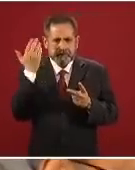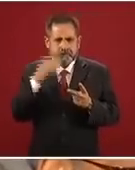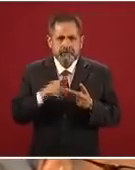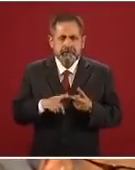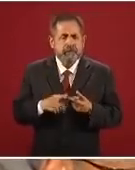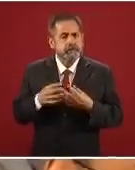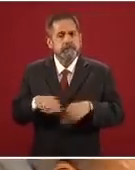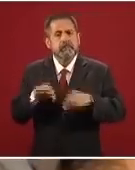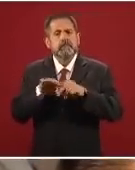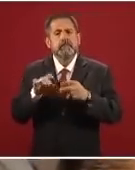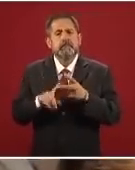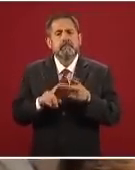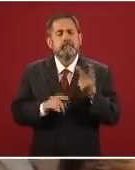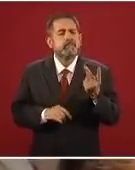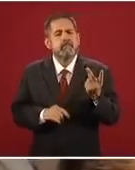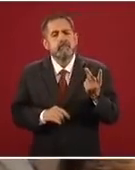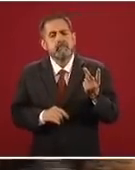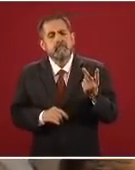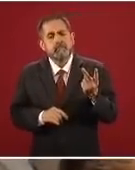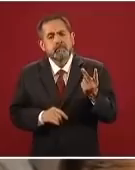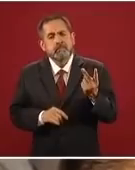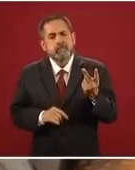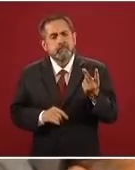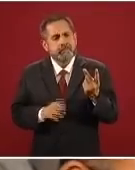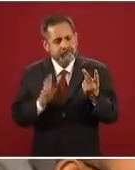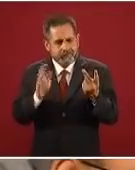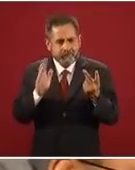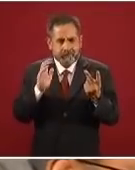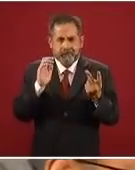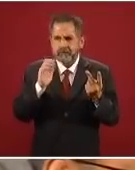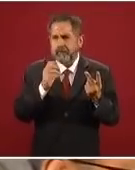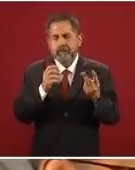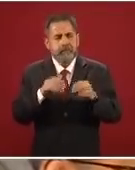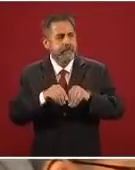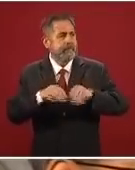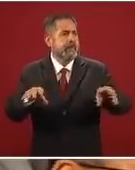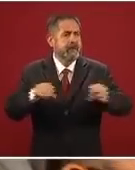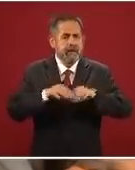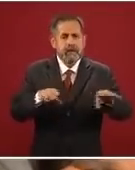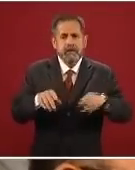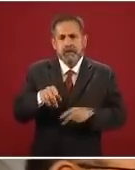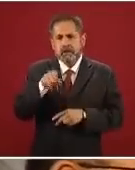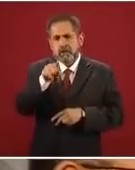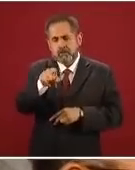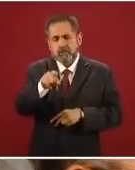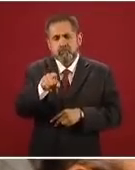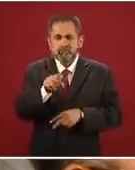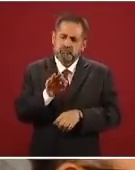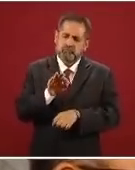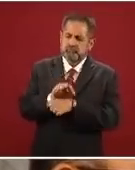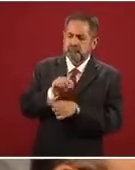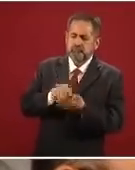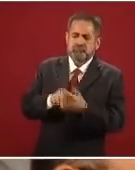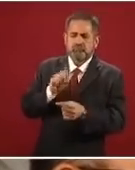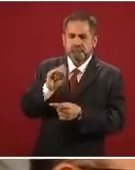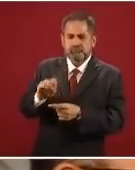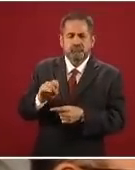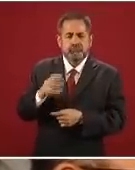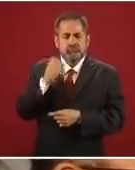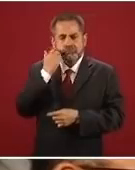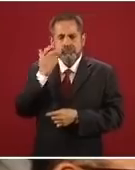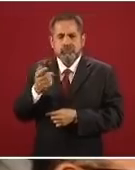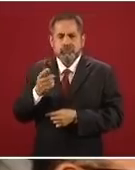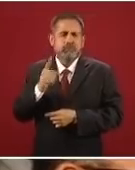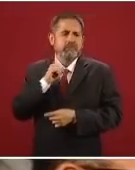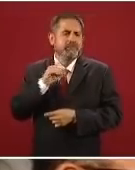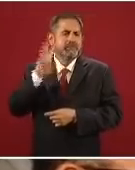porque es importante preguntarle, se ha publicado en varios medios que usted está a favor de eliminar el